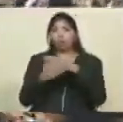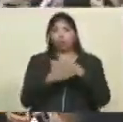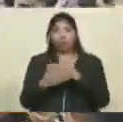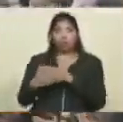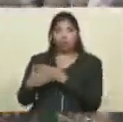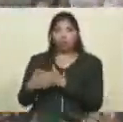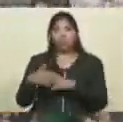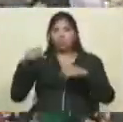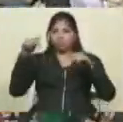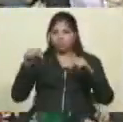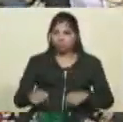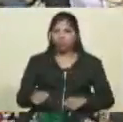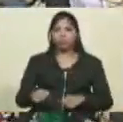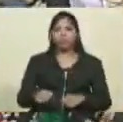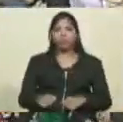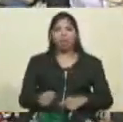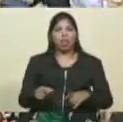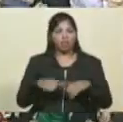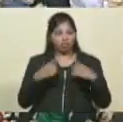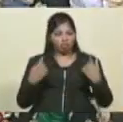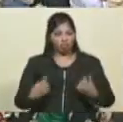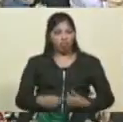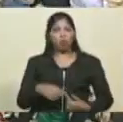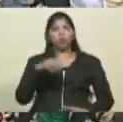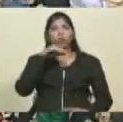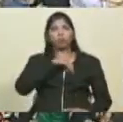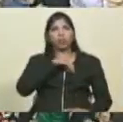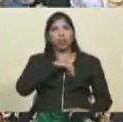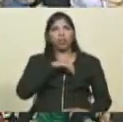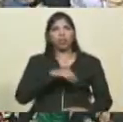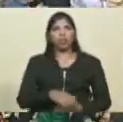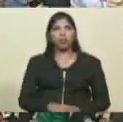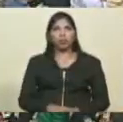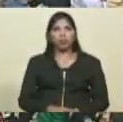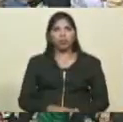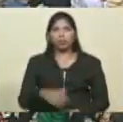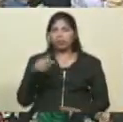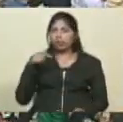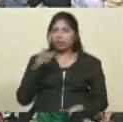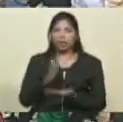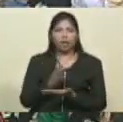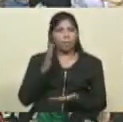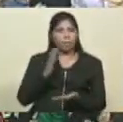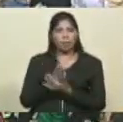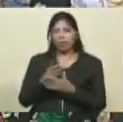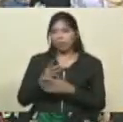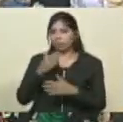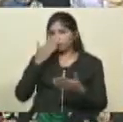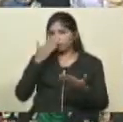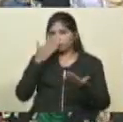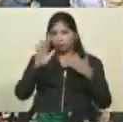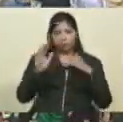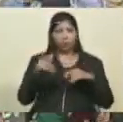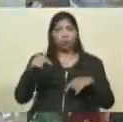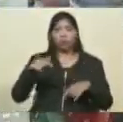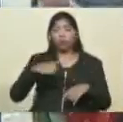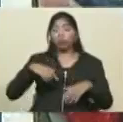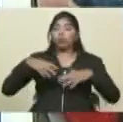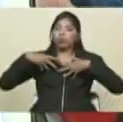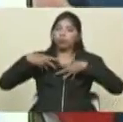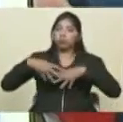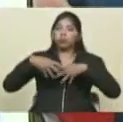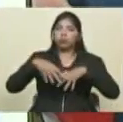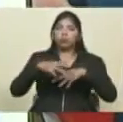aquí está Dionisia entre nosotros, aquí seguirá Dionisia por siempre y nosotros militaremos en su